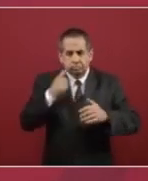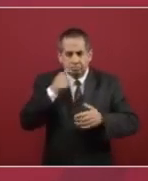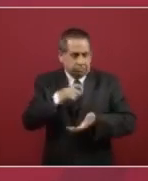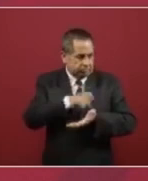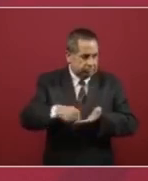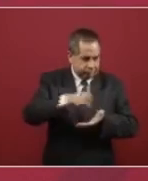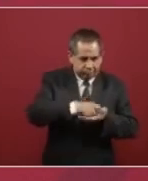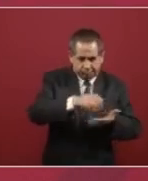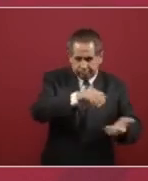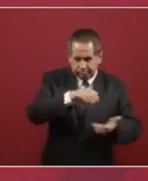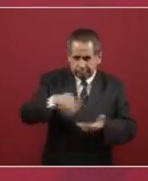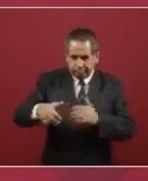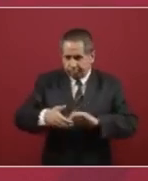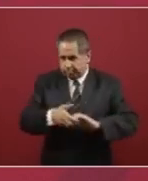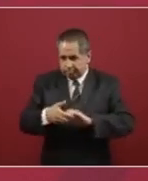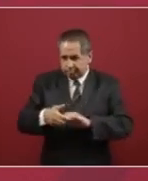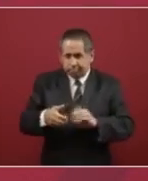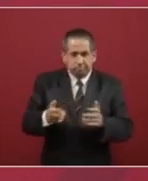adquirir